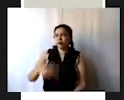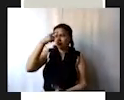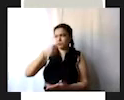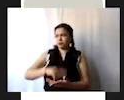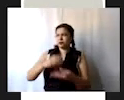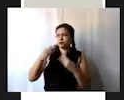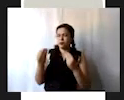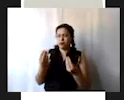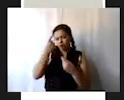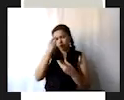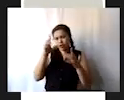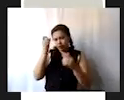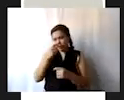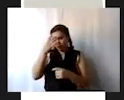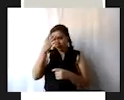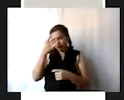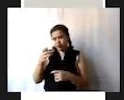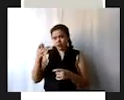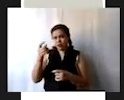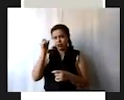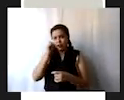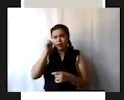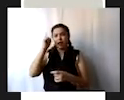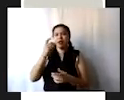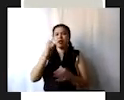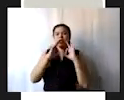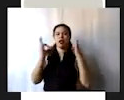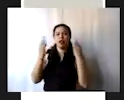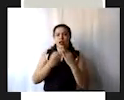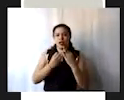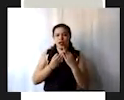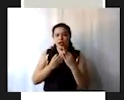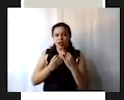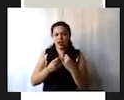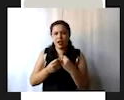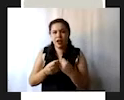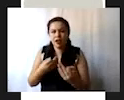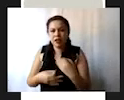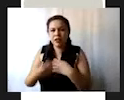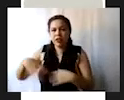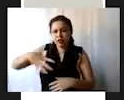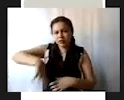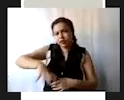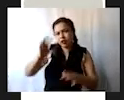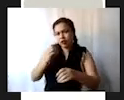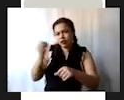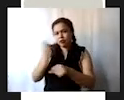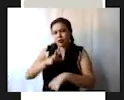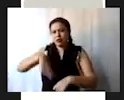a la creatividad, a la forma en la que buscamos las oportunidades, y a que no